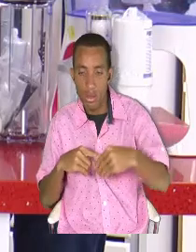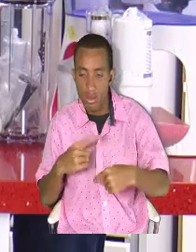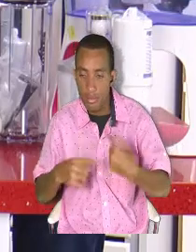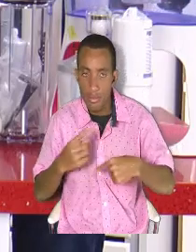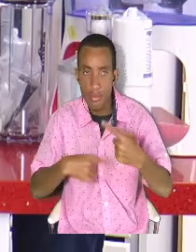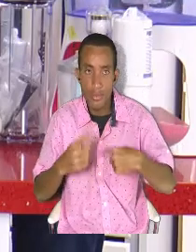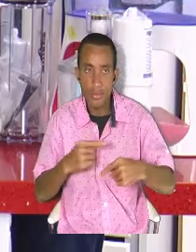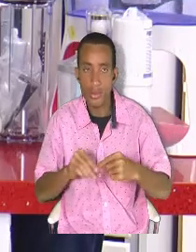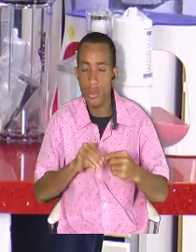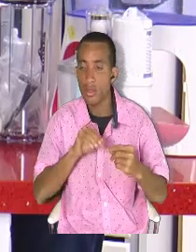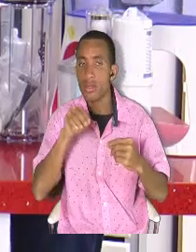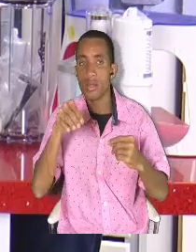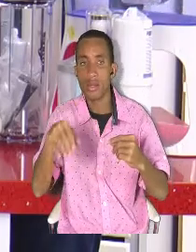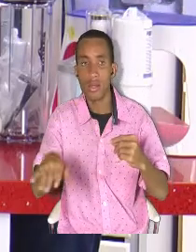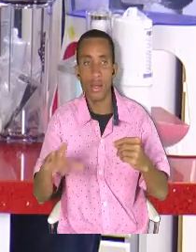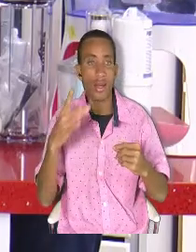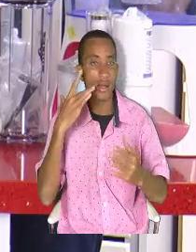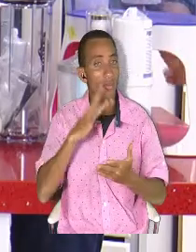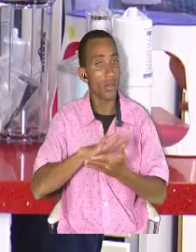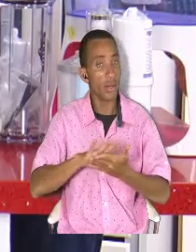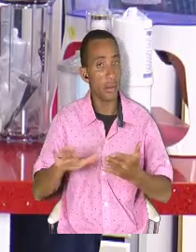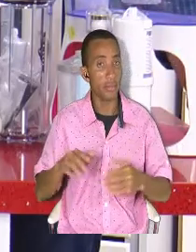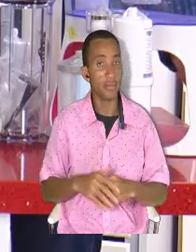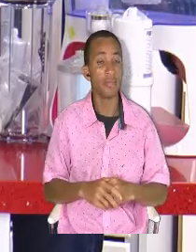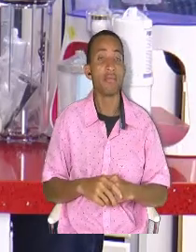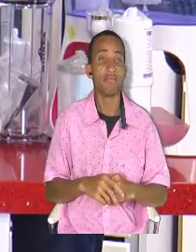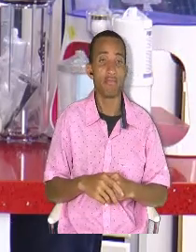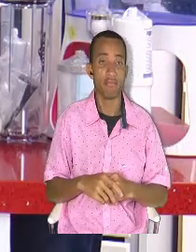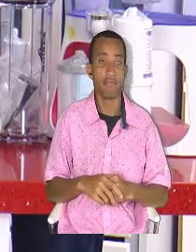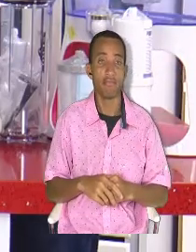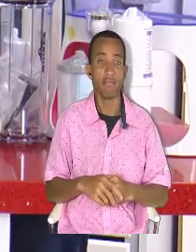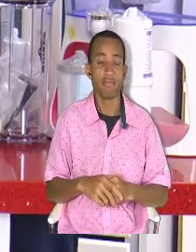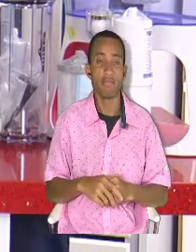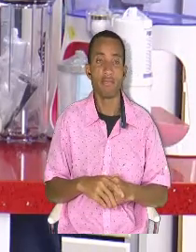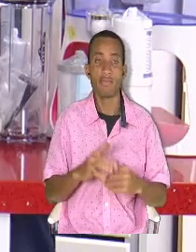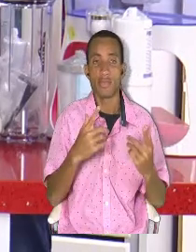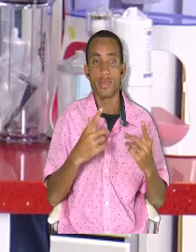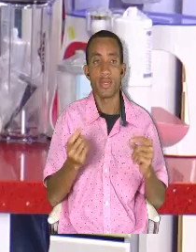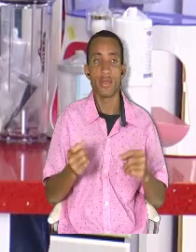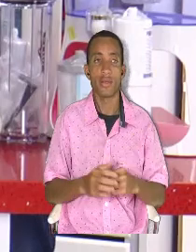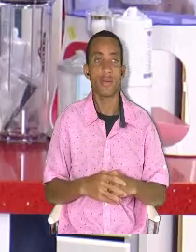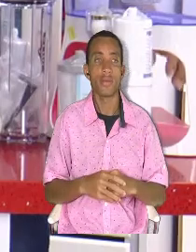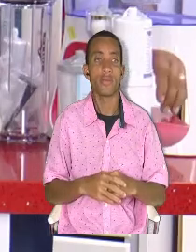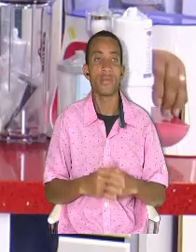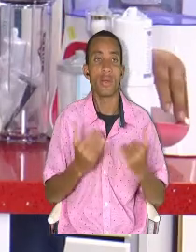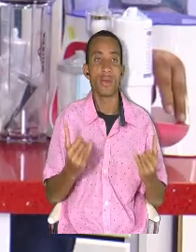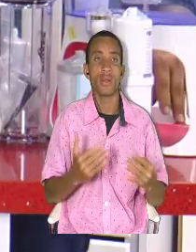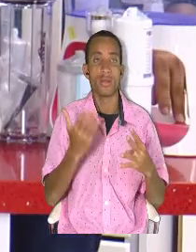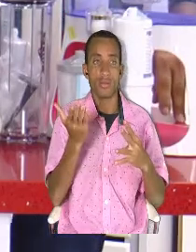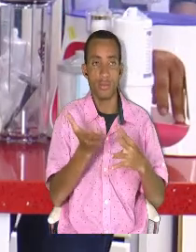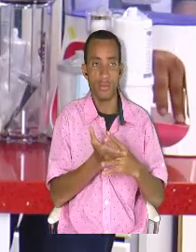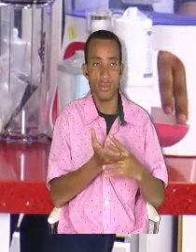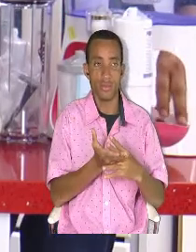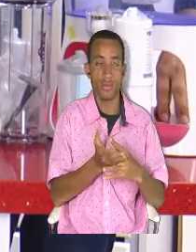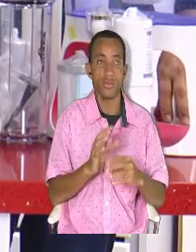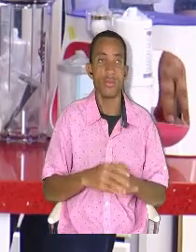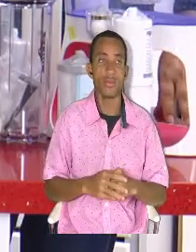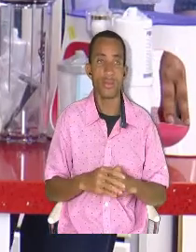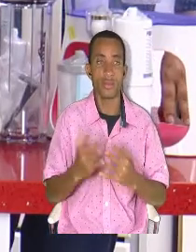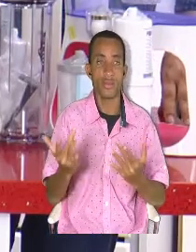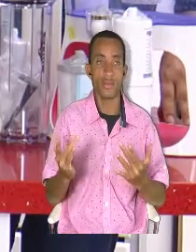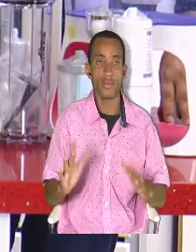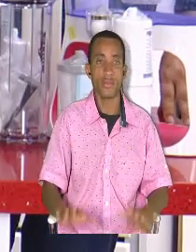agua. Sí, claro, ¿sí? Claro. Sin decir mentiras, ¿no? Ah, bueno. Listo, don Miguel. Pues en este momento vamos a ir a una pausa, ¿sí? Entonces los espero en un